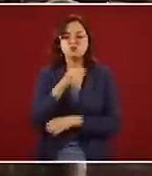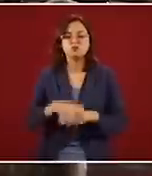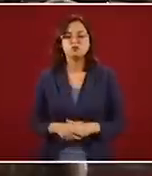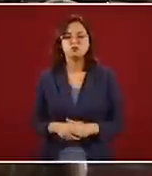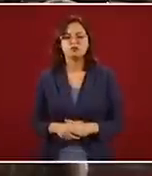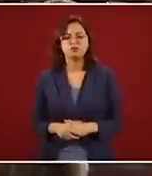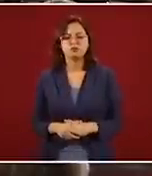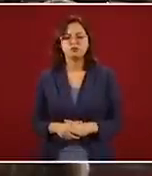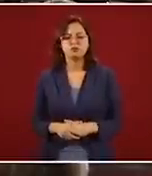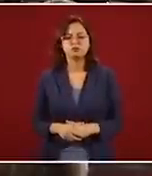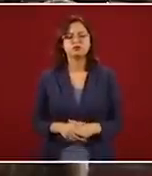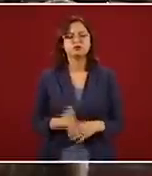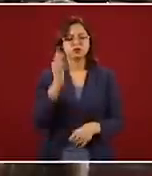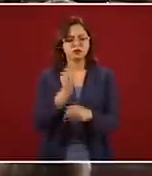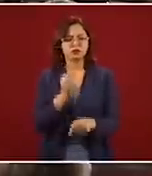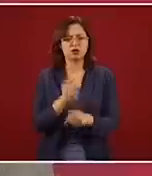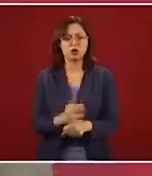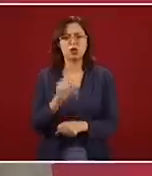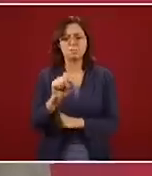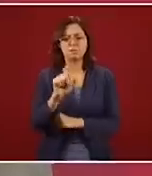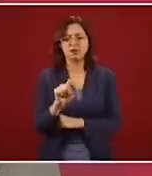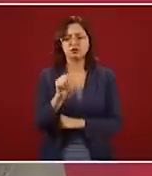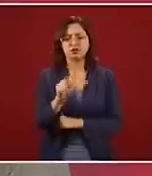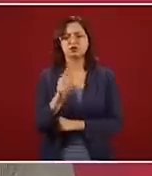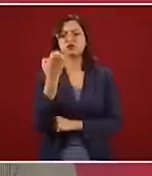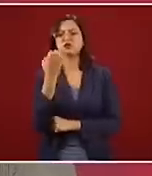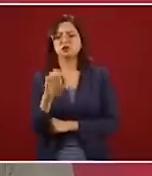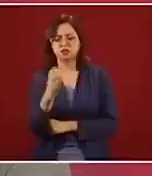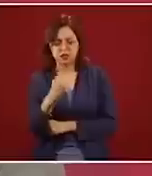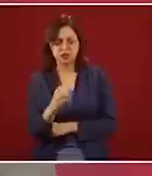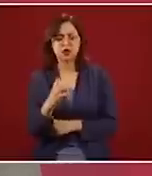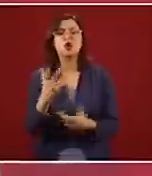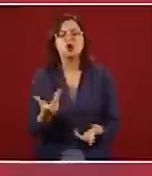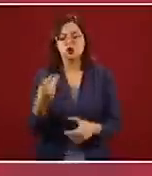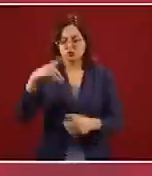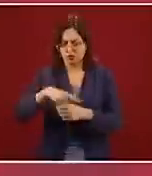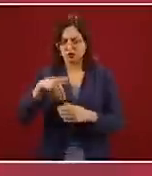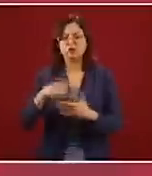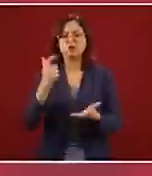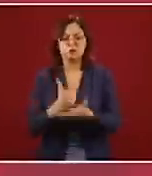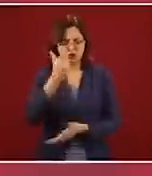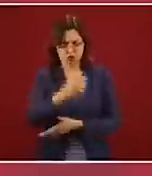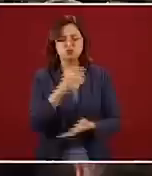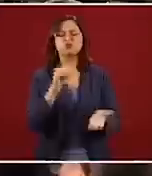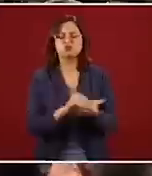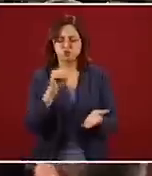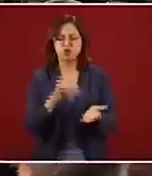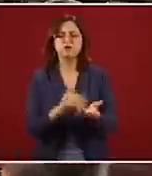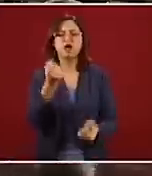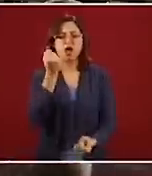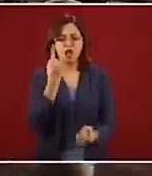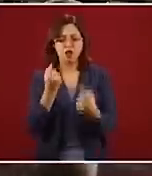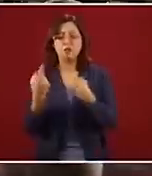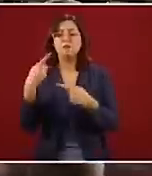instante, hoy 28 de enero, siguen vigentes varios de los tabuladores de cuotas y el secretario, el doctor Reyes Terán, han